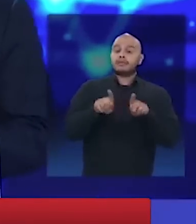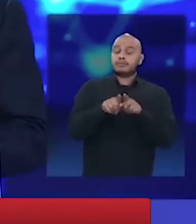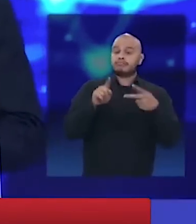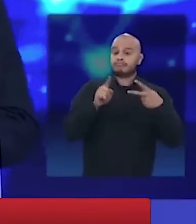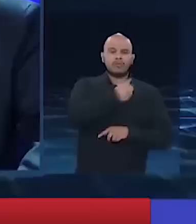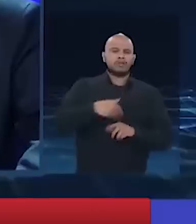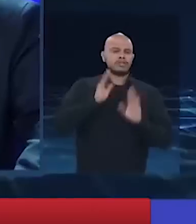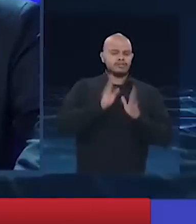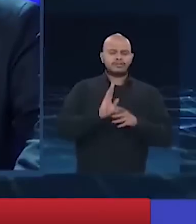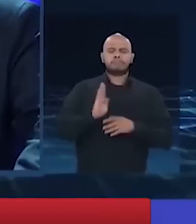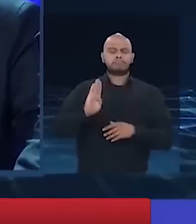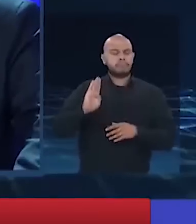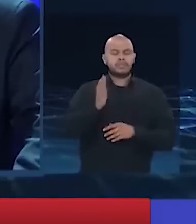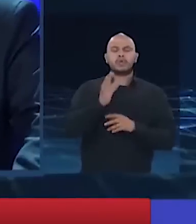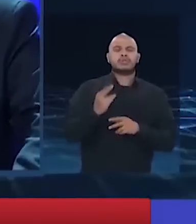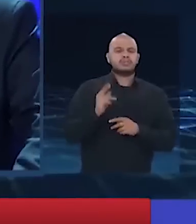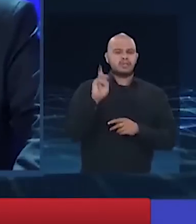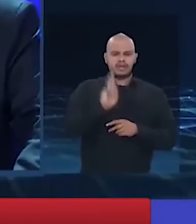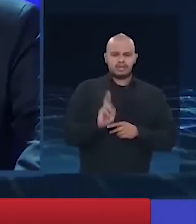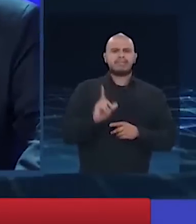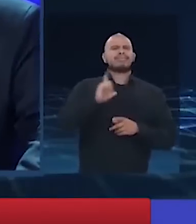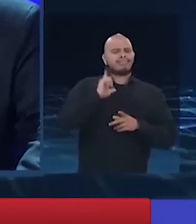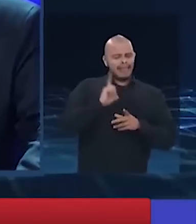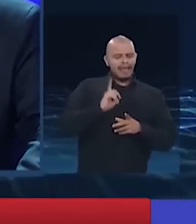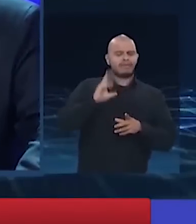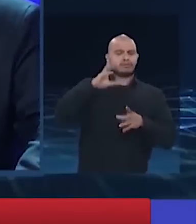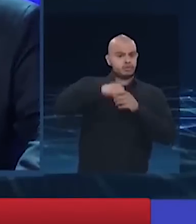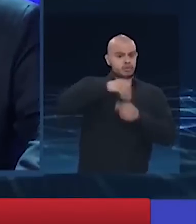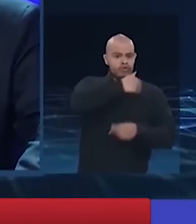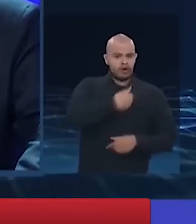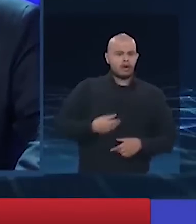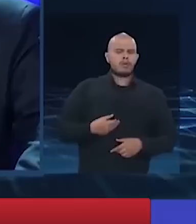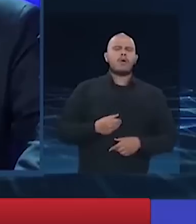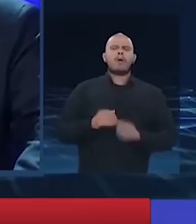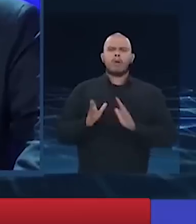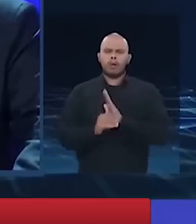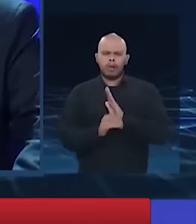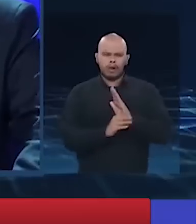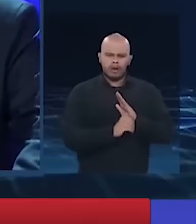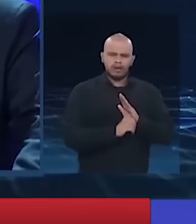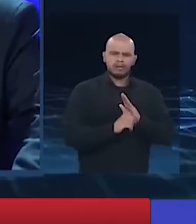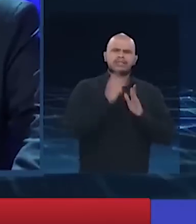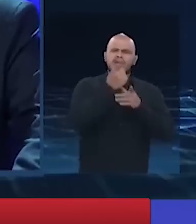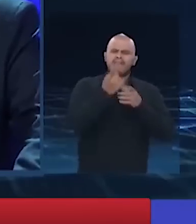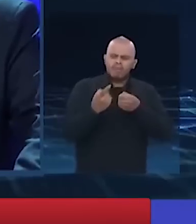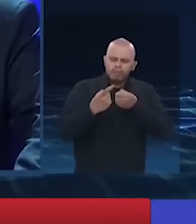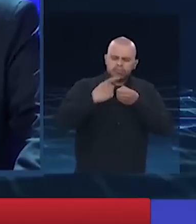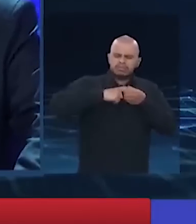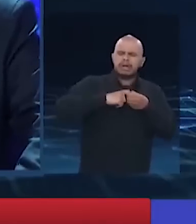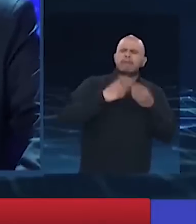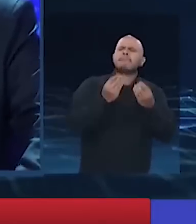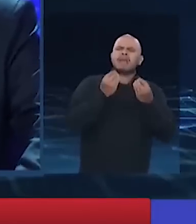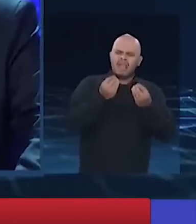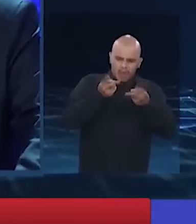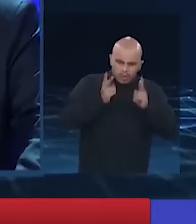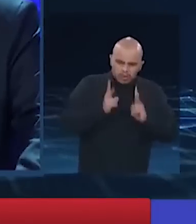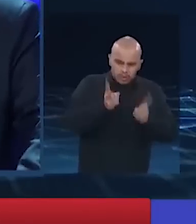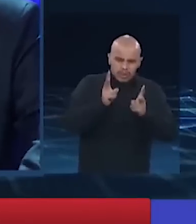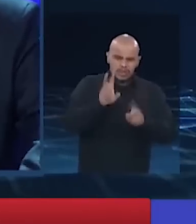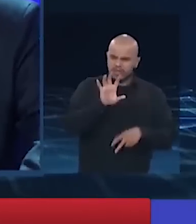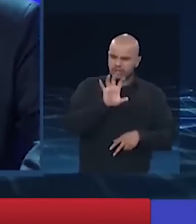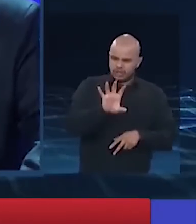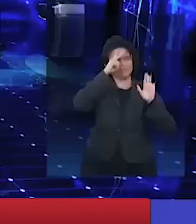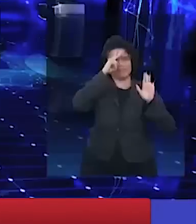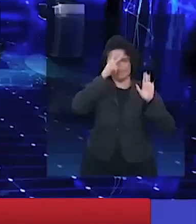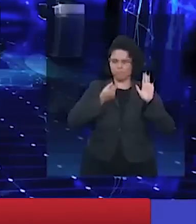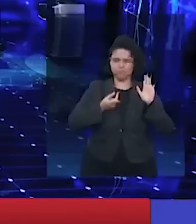a que defendía la patria, la libertad, la familia y la religión. Y habló de Alberto Fernández también, no podía ser diferente. Creo que